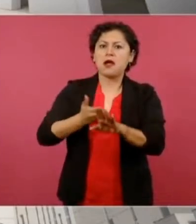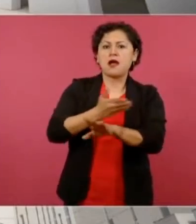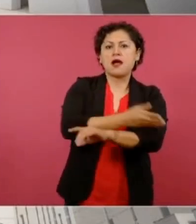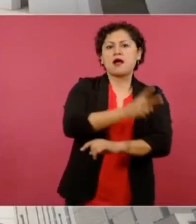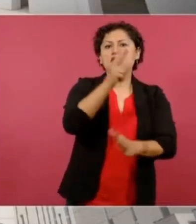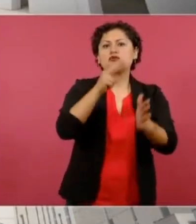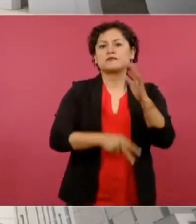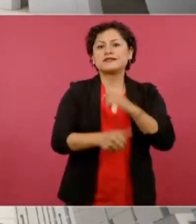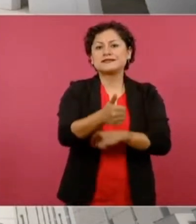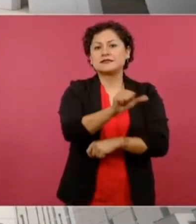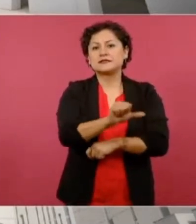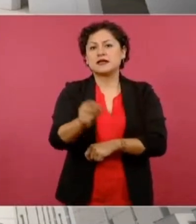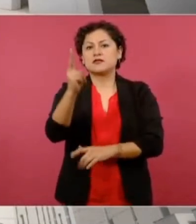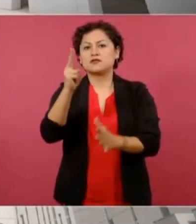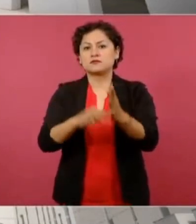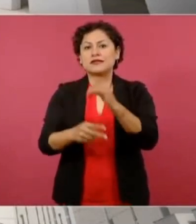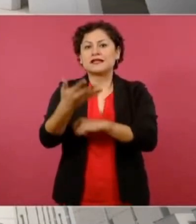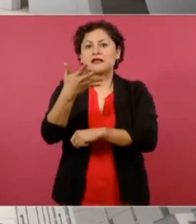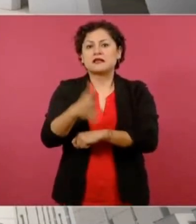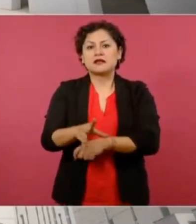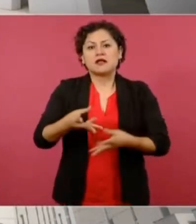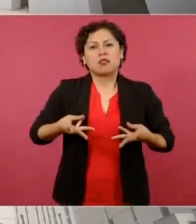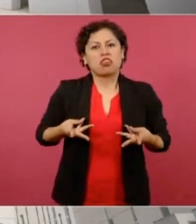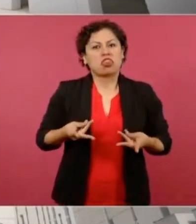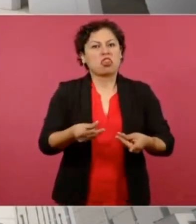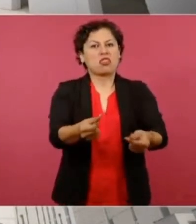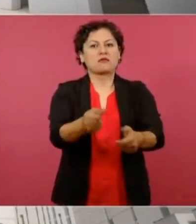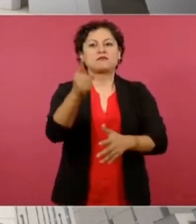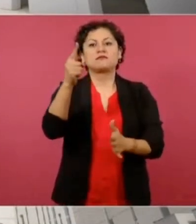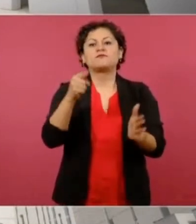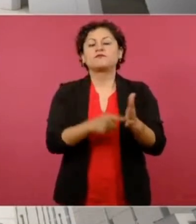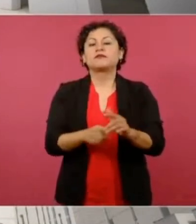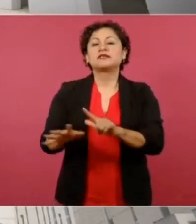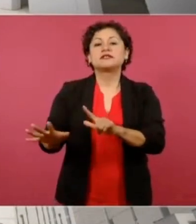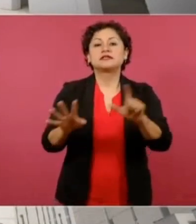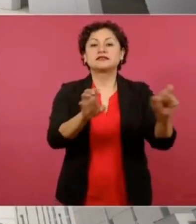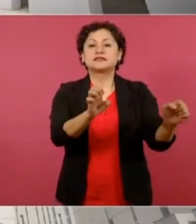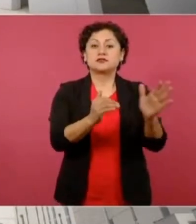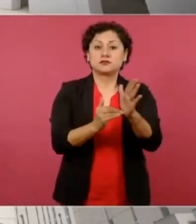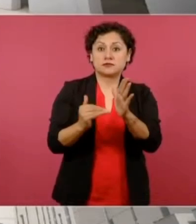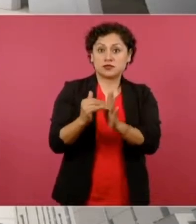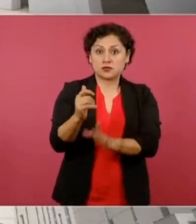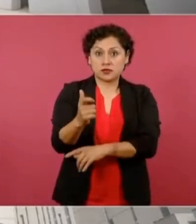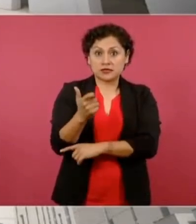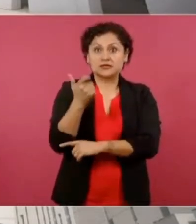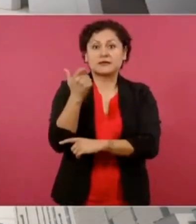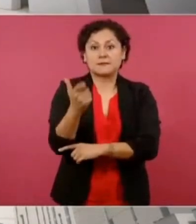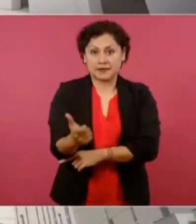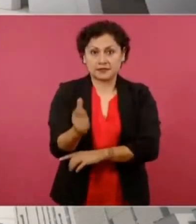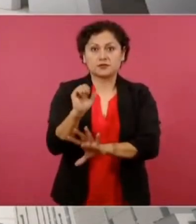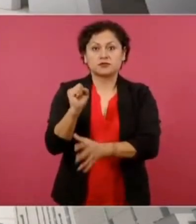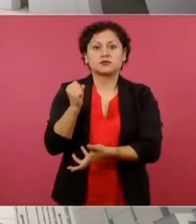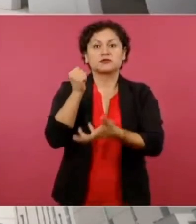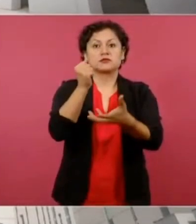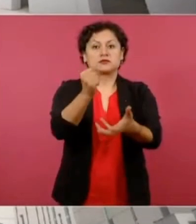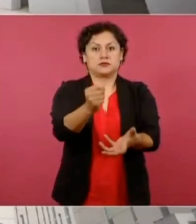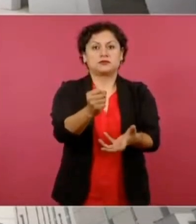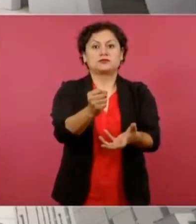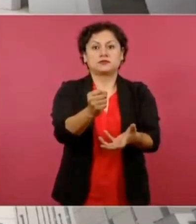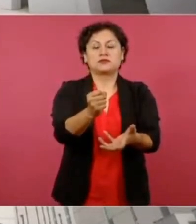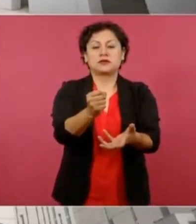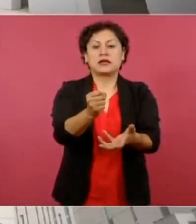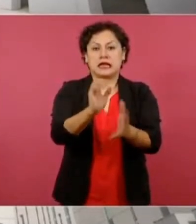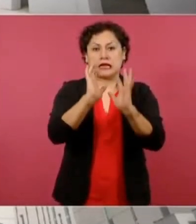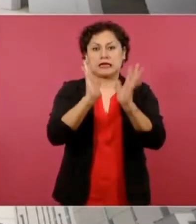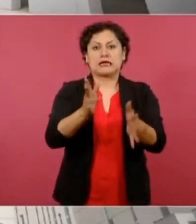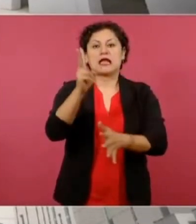a 2010. Hubo una inversión de 1.700 millones de pesos y el hospital fue puesto en operación en